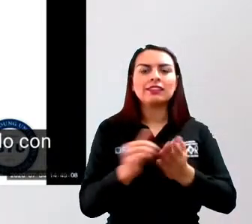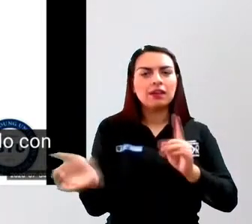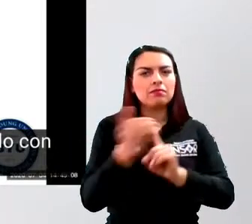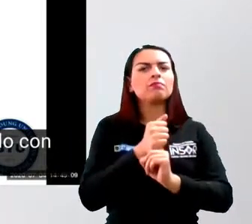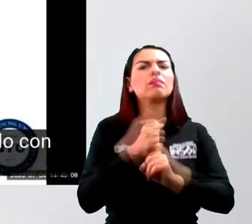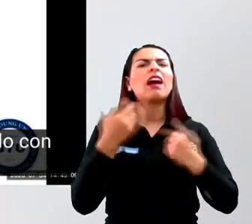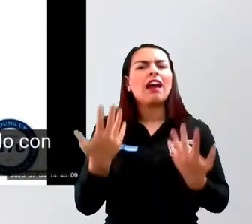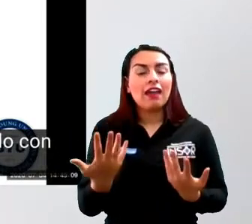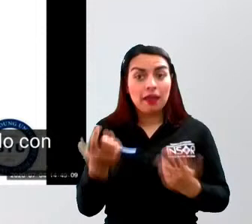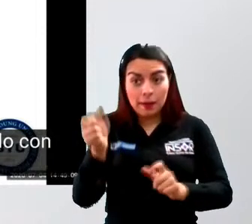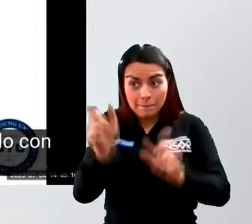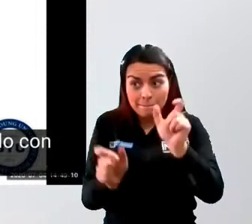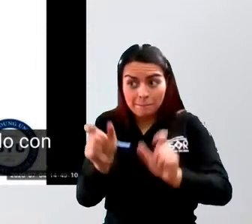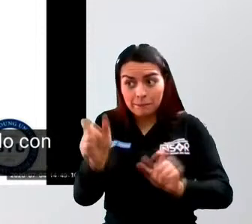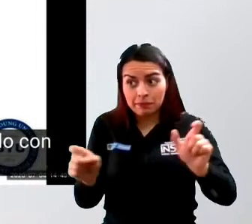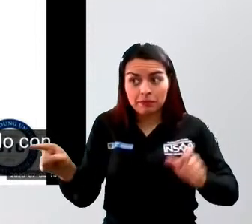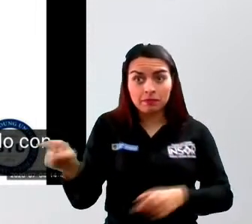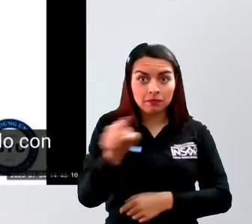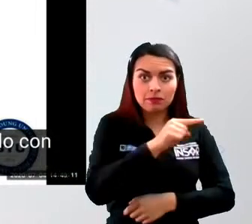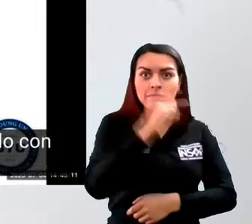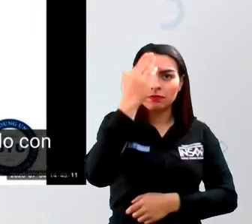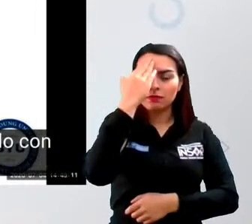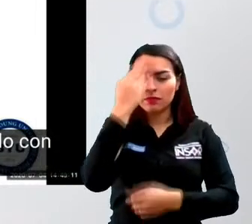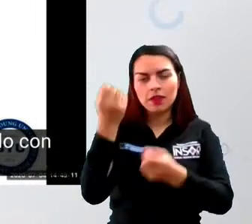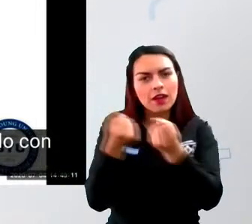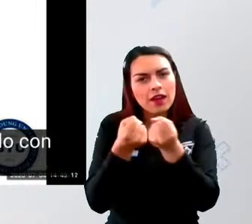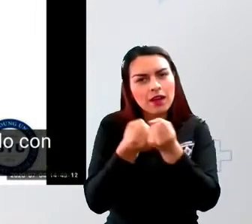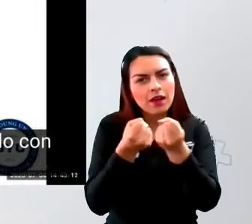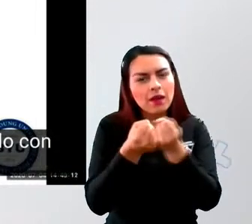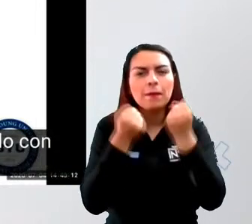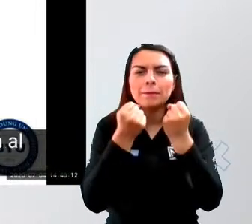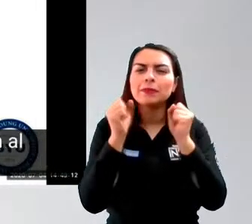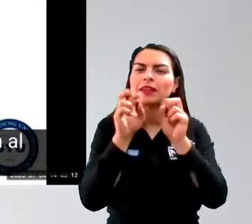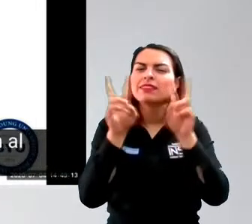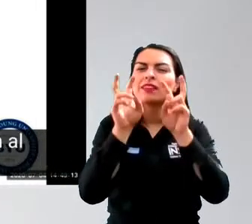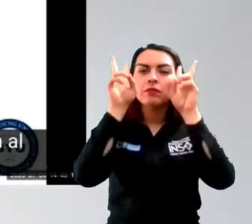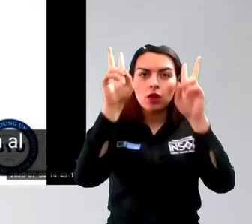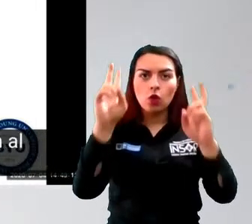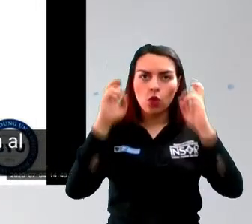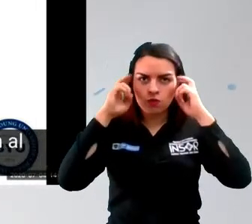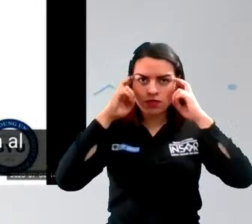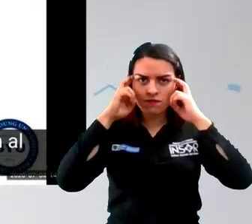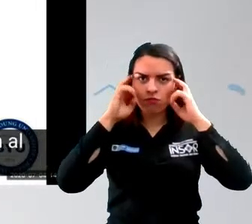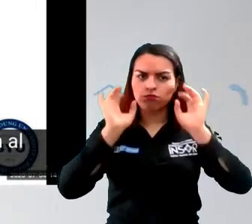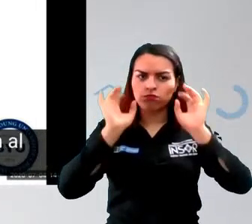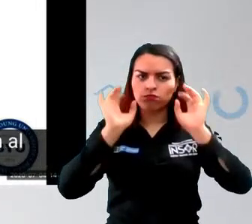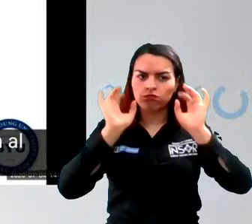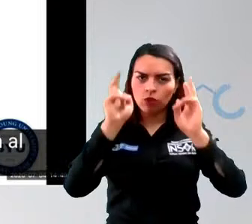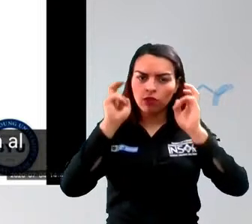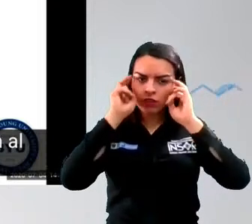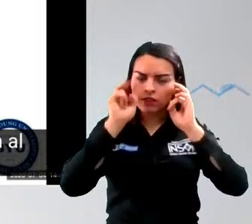no solamente les estaban ayudando con el aspecto cognitivo de su materia,